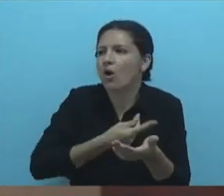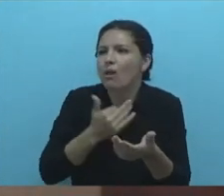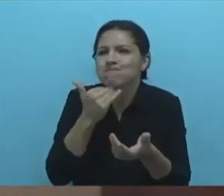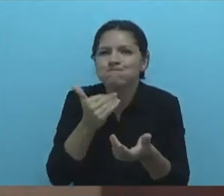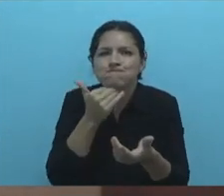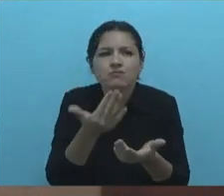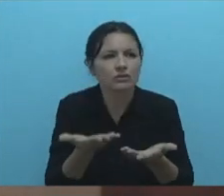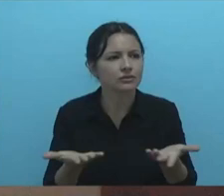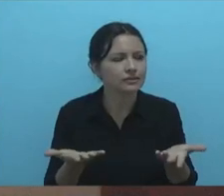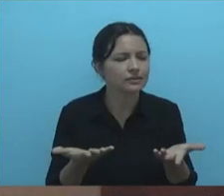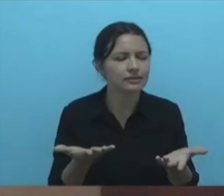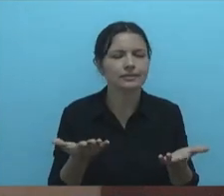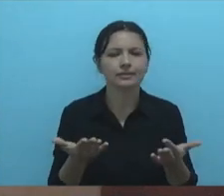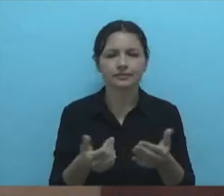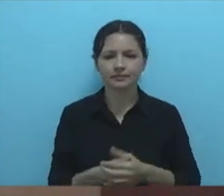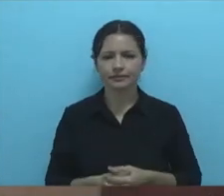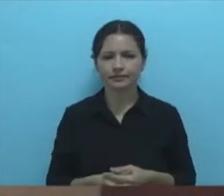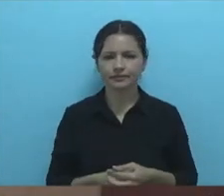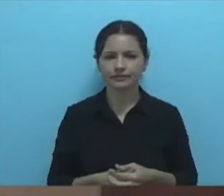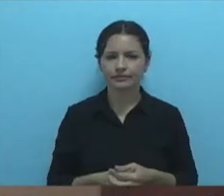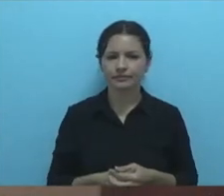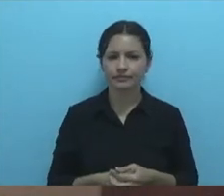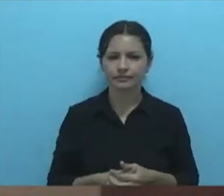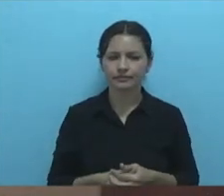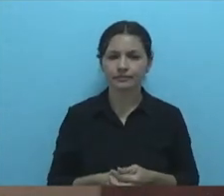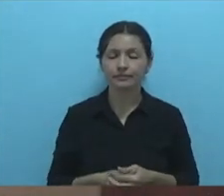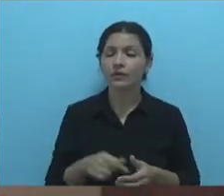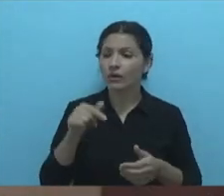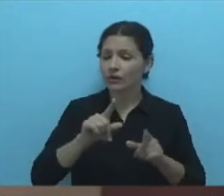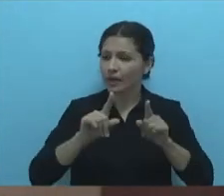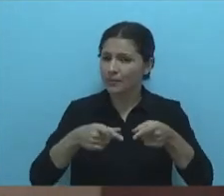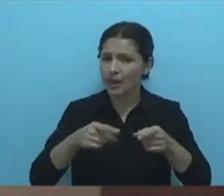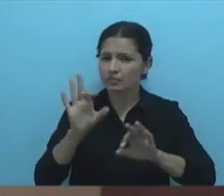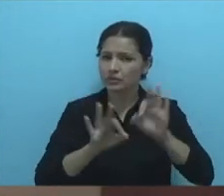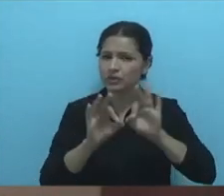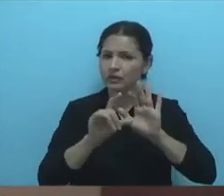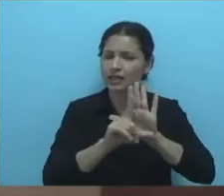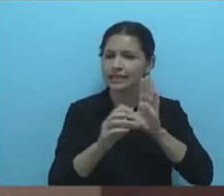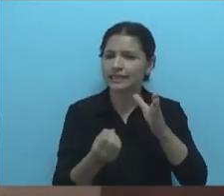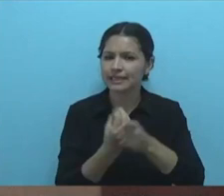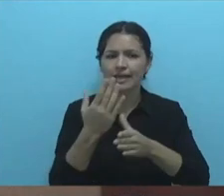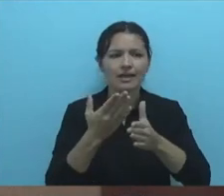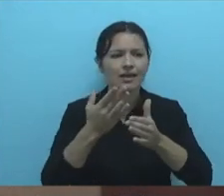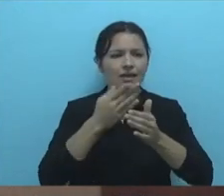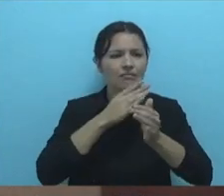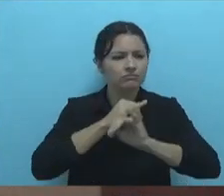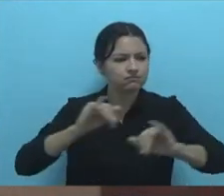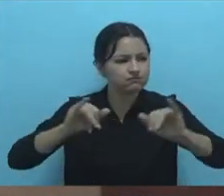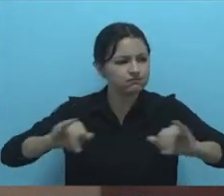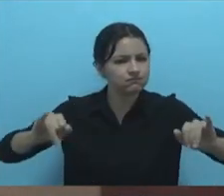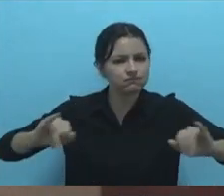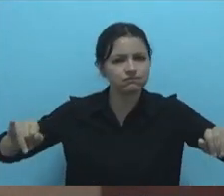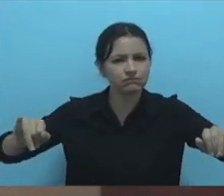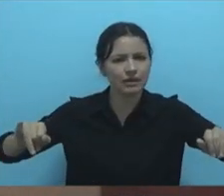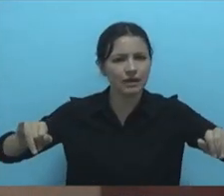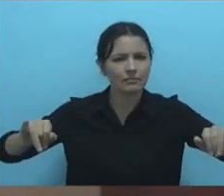estamos aprobando también por ley un proyecto de la diputada deancio con el cual se crea una campaña para la difusión